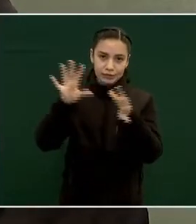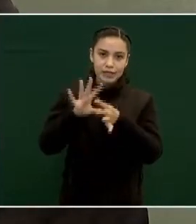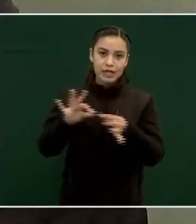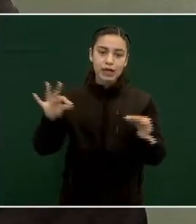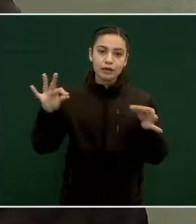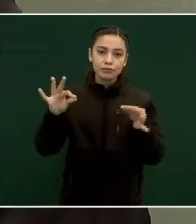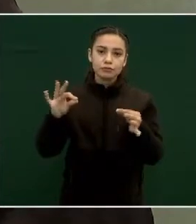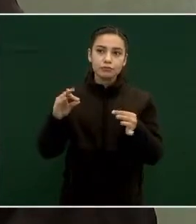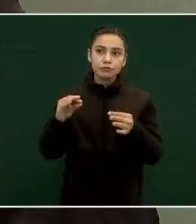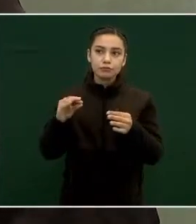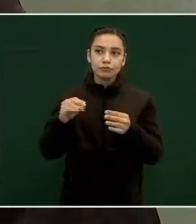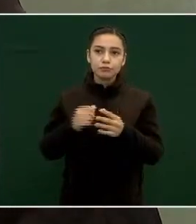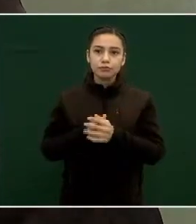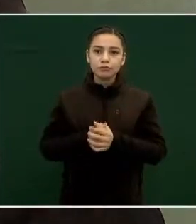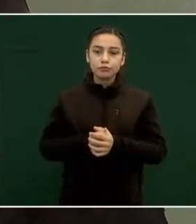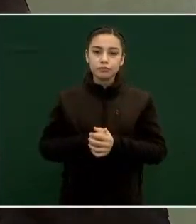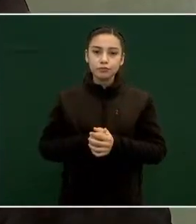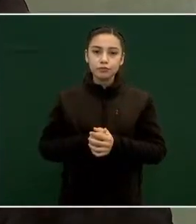que no ha quedado